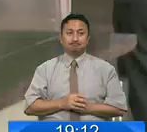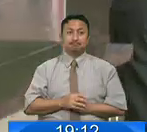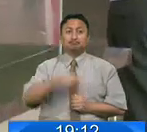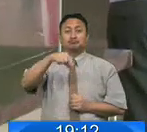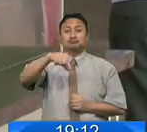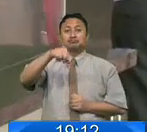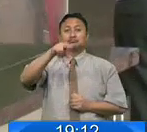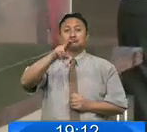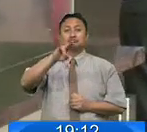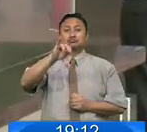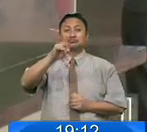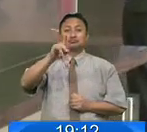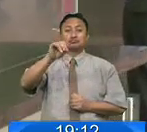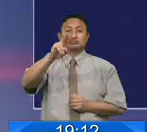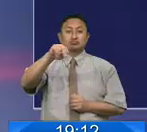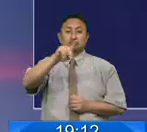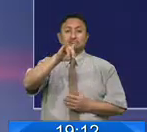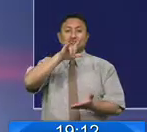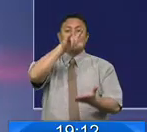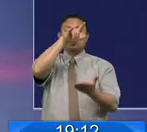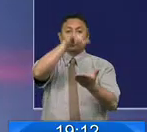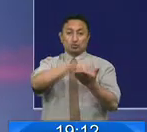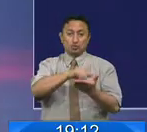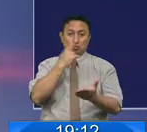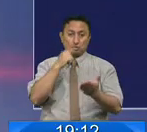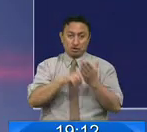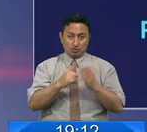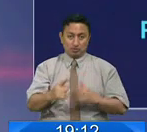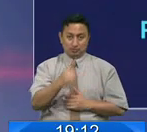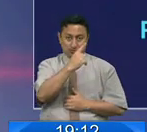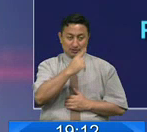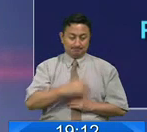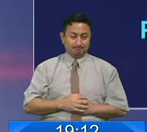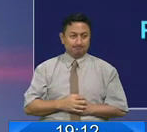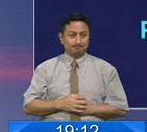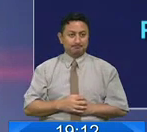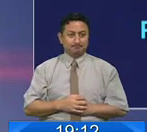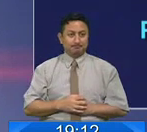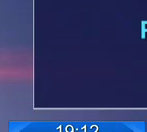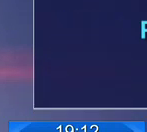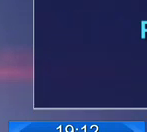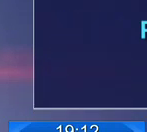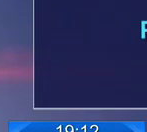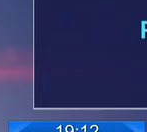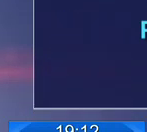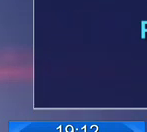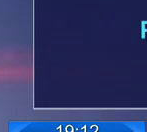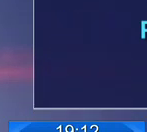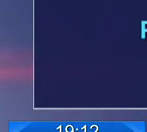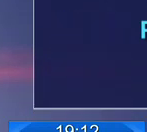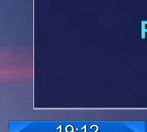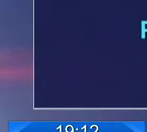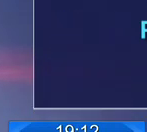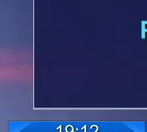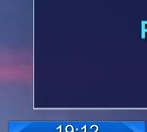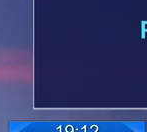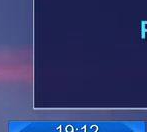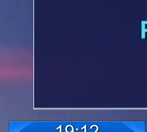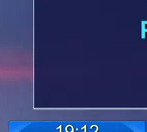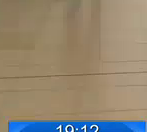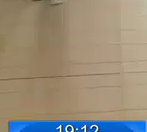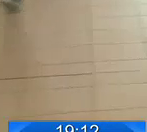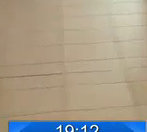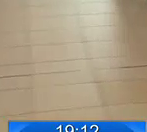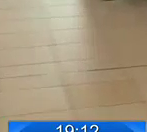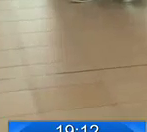quiport el aeropuerto mariscal sucre recibe 5.2 millones de turistas anualmente es decir al menos 14.000 personas vuelan todos